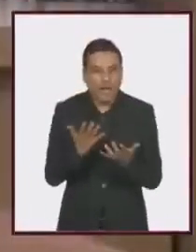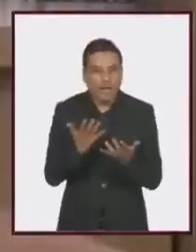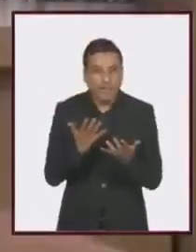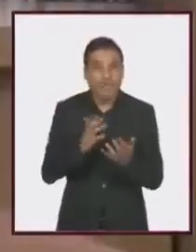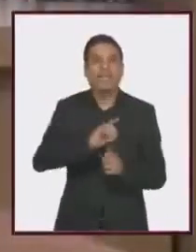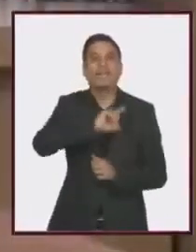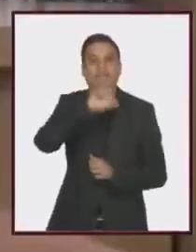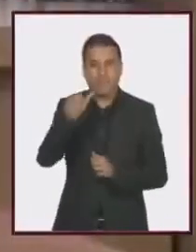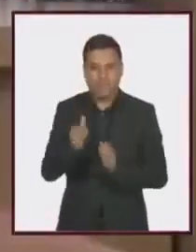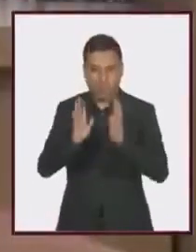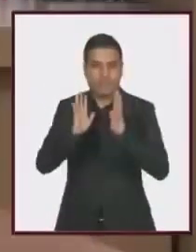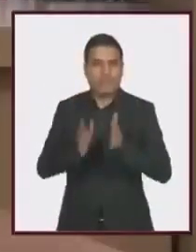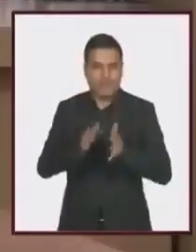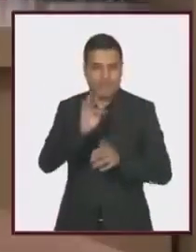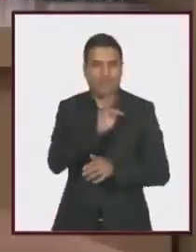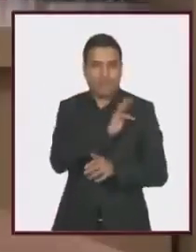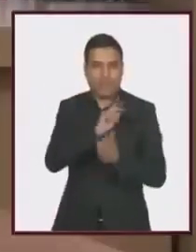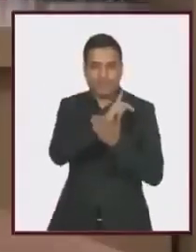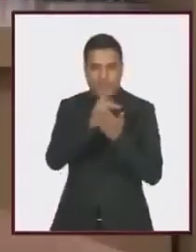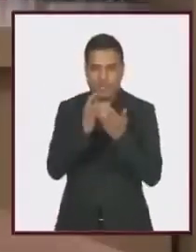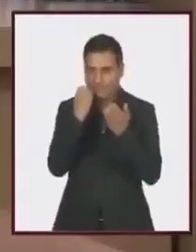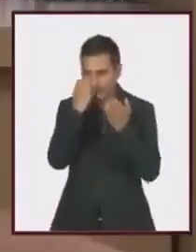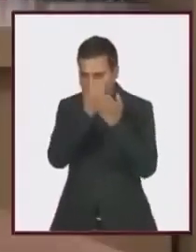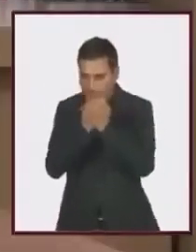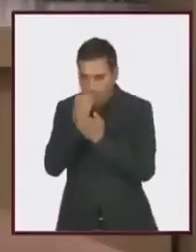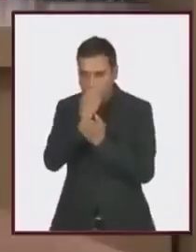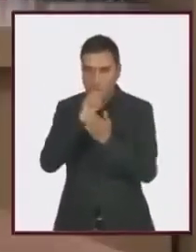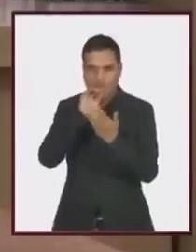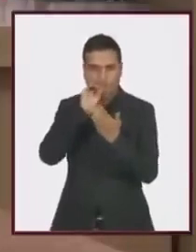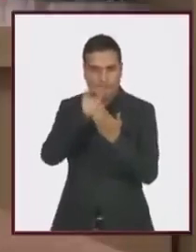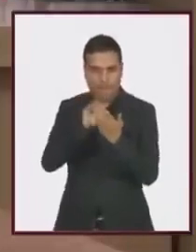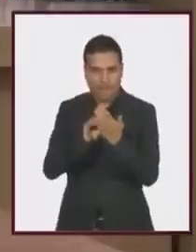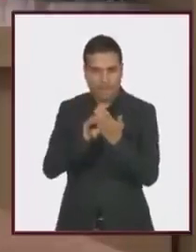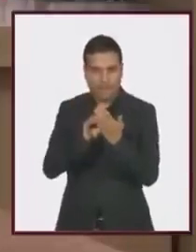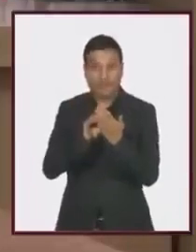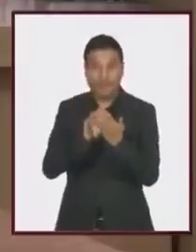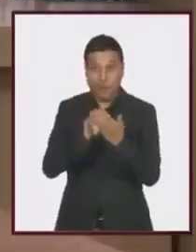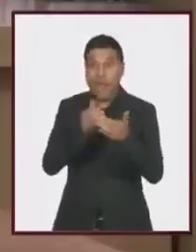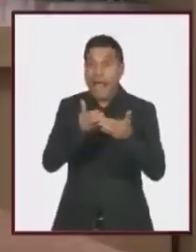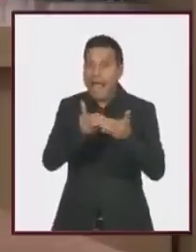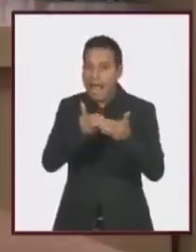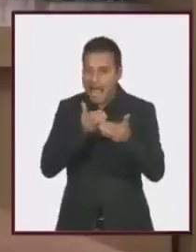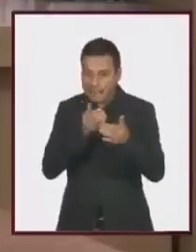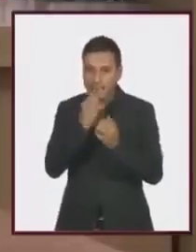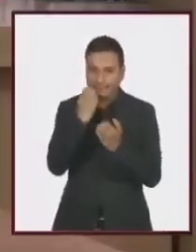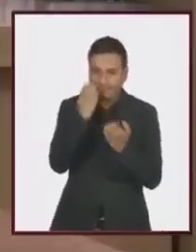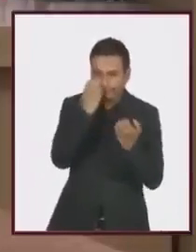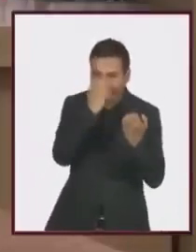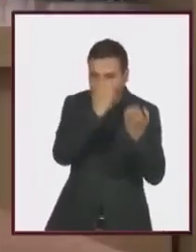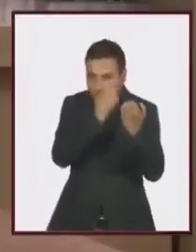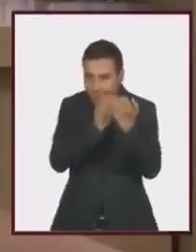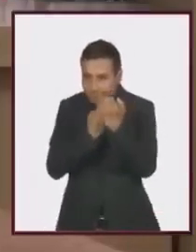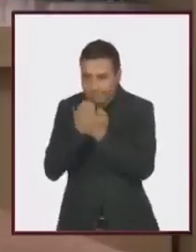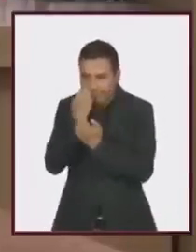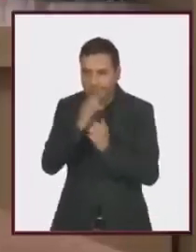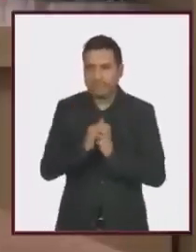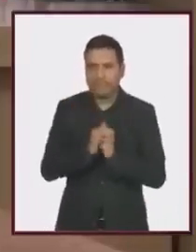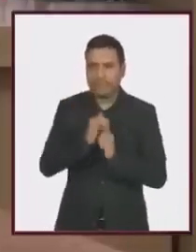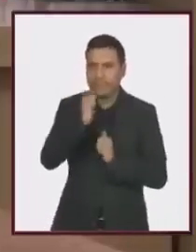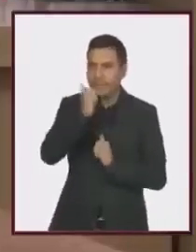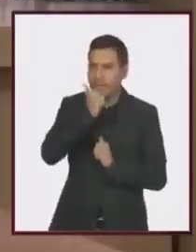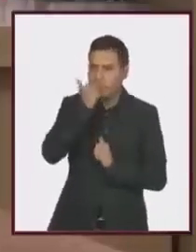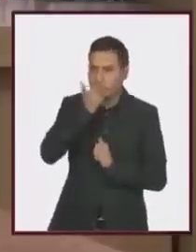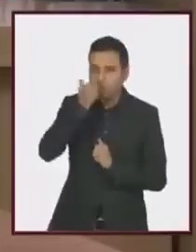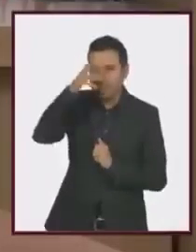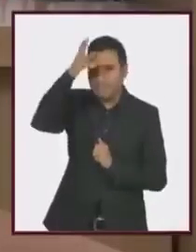programa analítico. Entonces, lo primero que hay que desarrollar es este diagnóstico de los aprendizajes logrados por nuestros